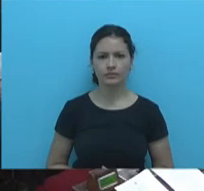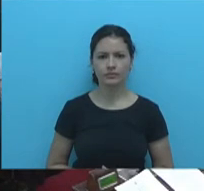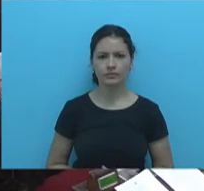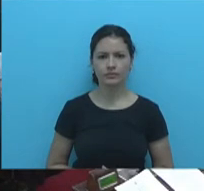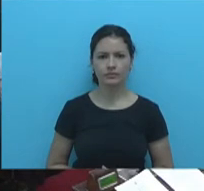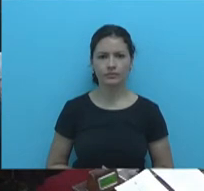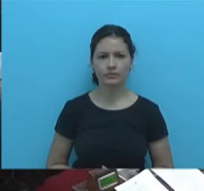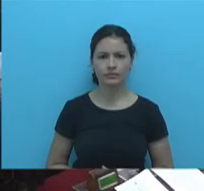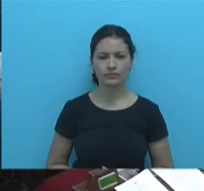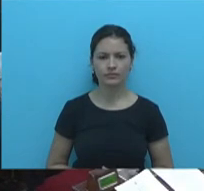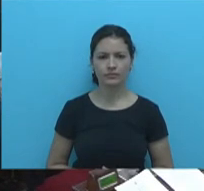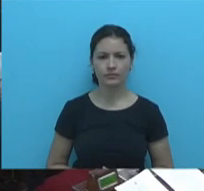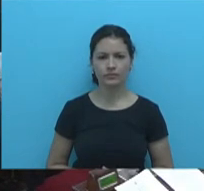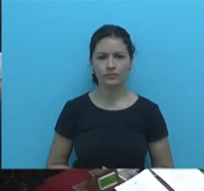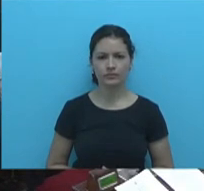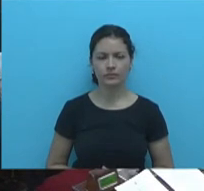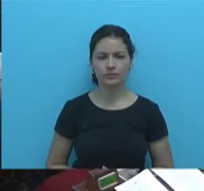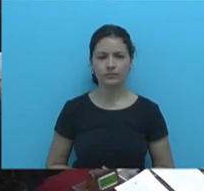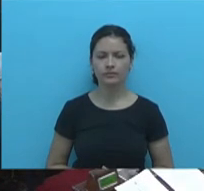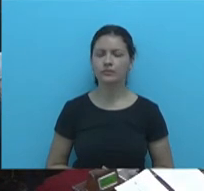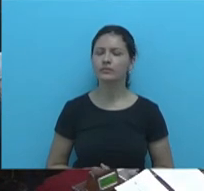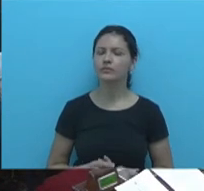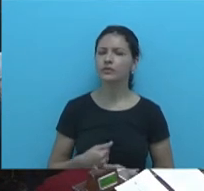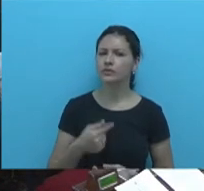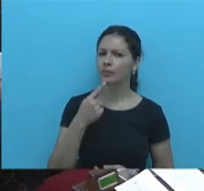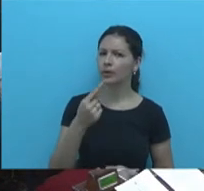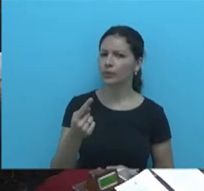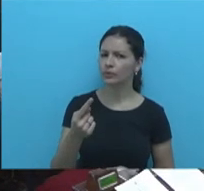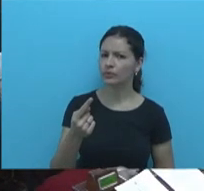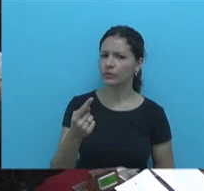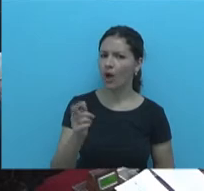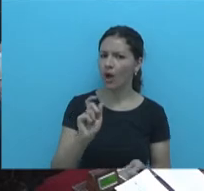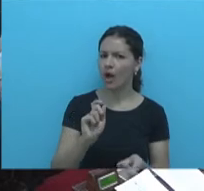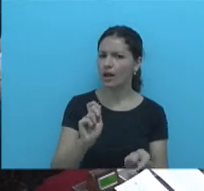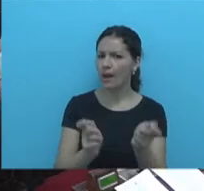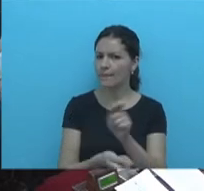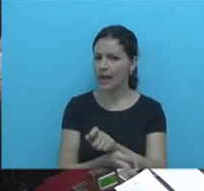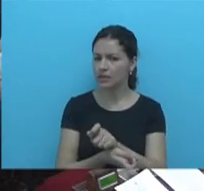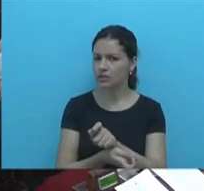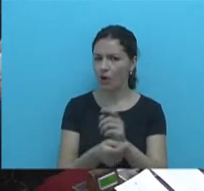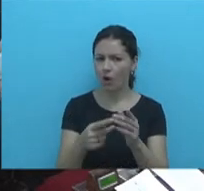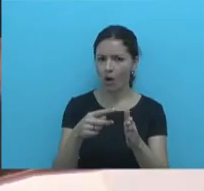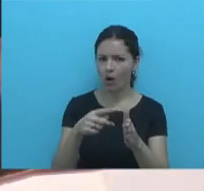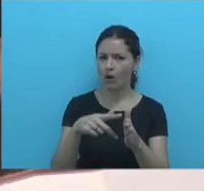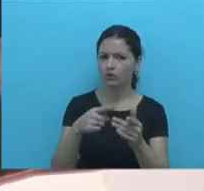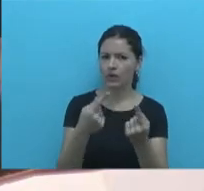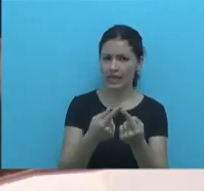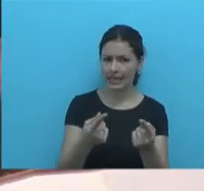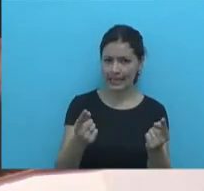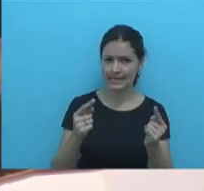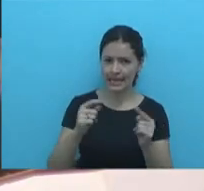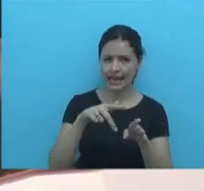Sí, tiene la palabra la diputada Nieto. Yo quisiera saber en qué consistiría el reemplazo de las carretas, que, en qué